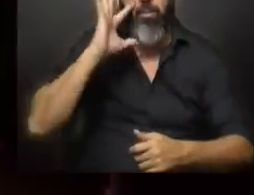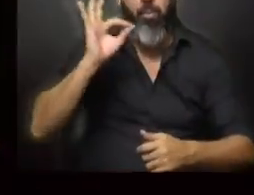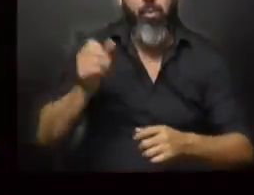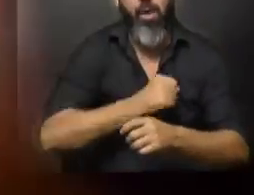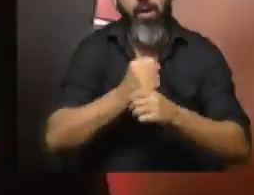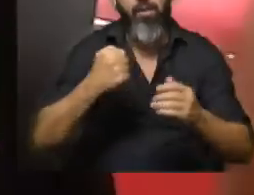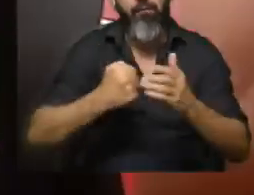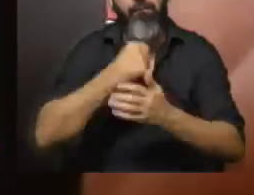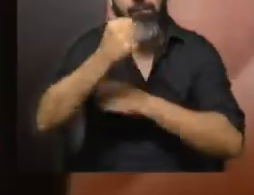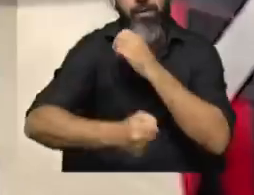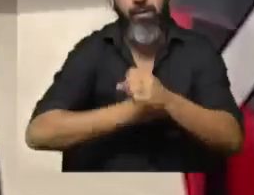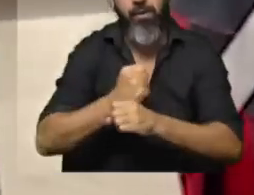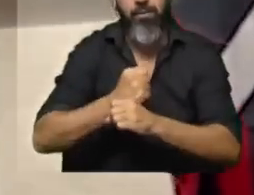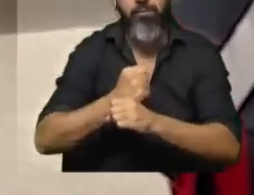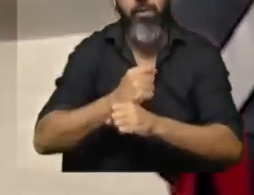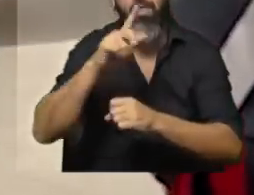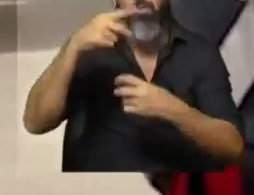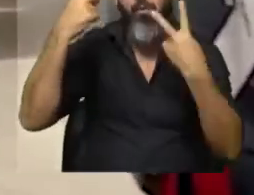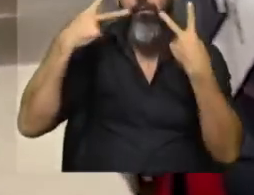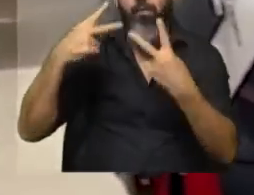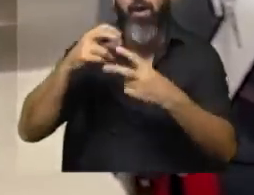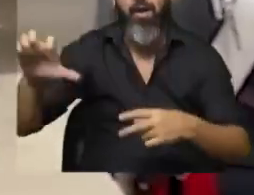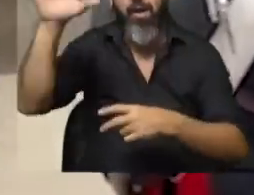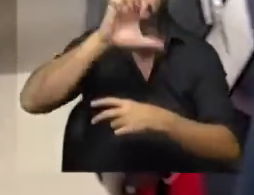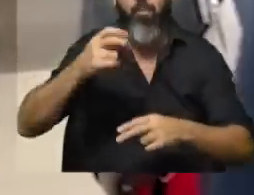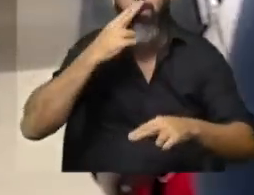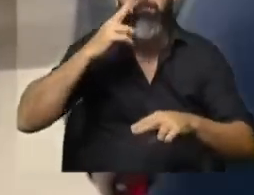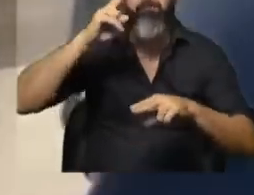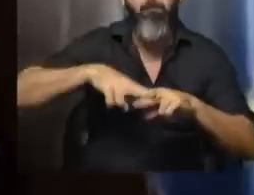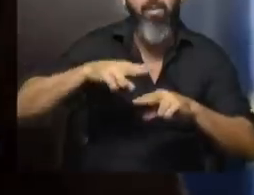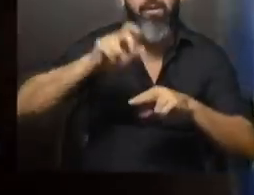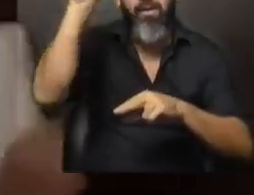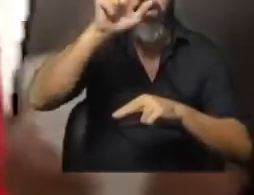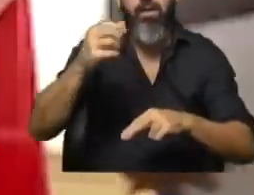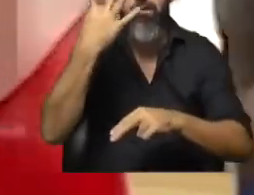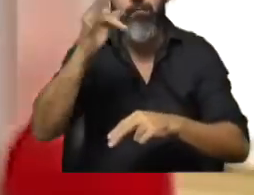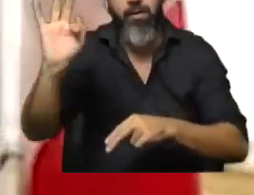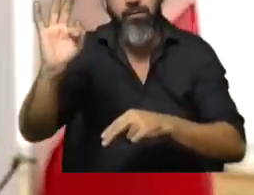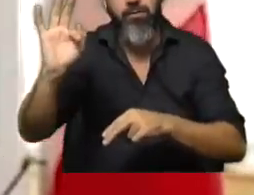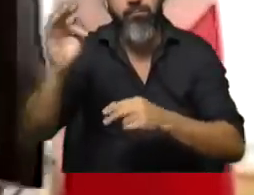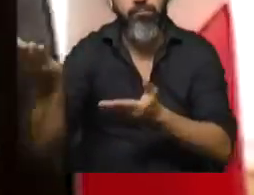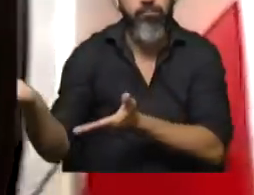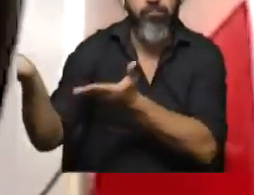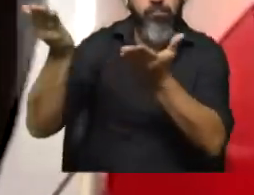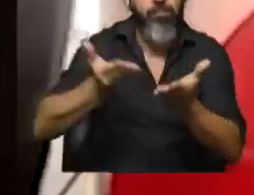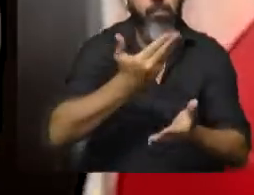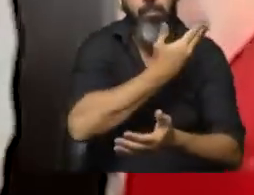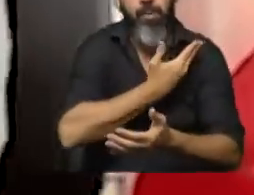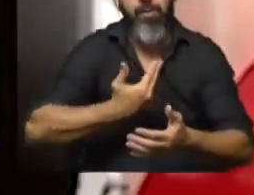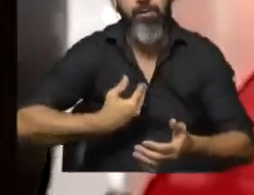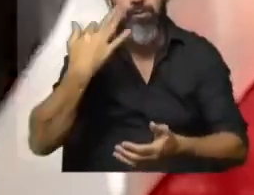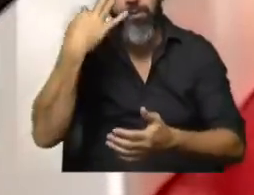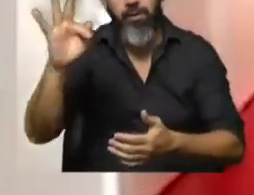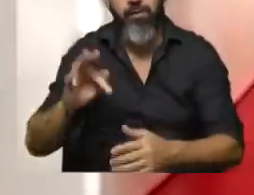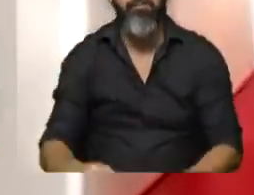finales de año y lo hará luego de una gira europea que comenzó Este martes en Italia y Francia donde será recibido por el presidente francés